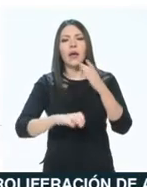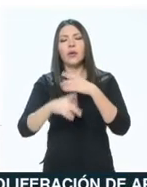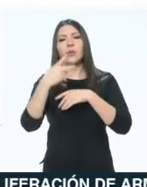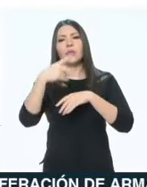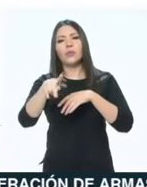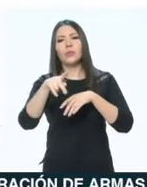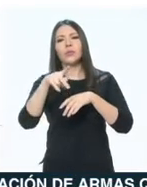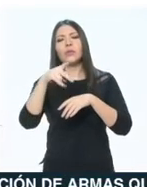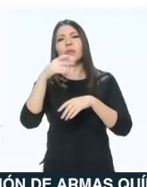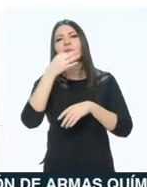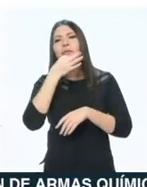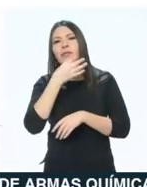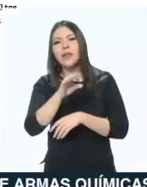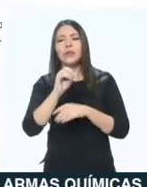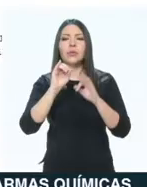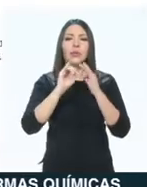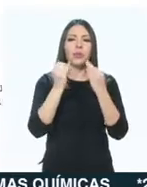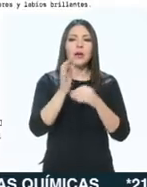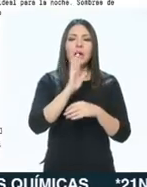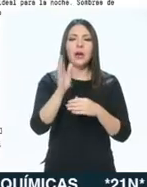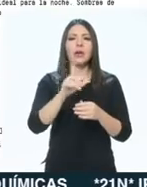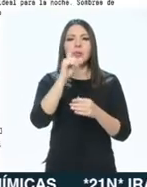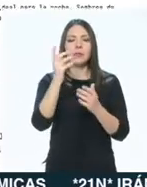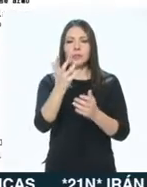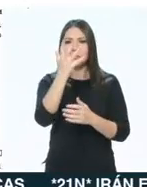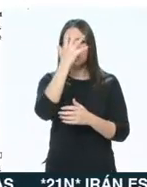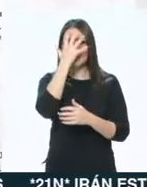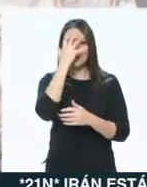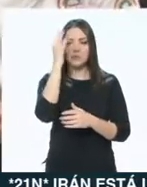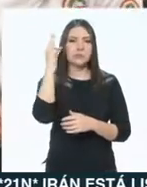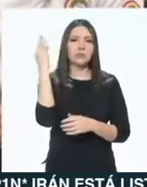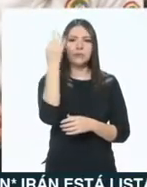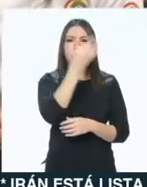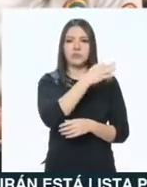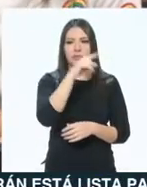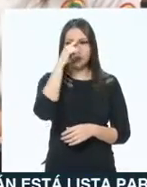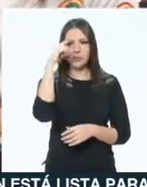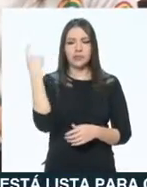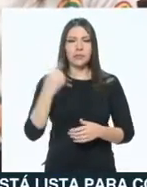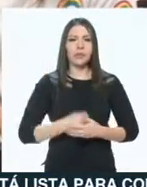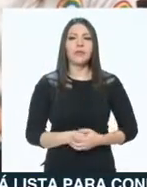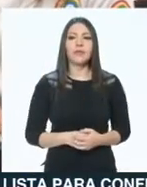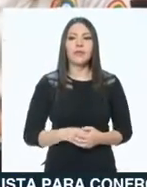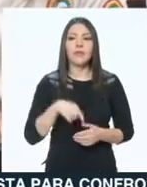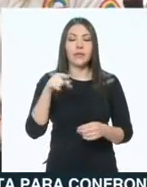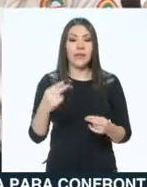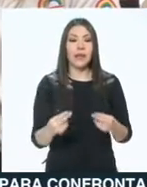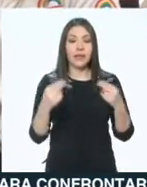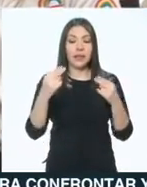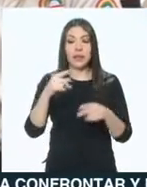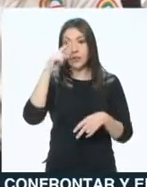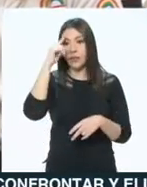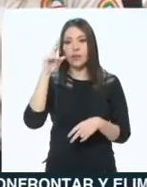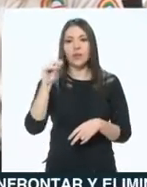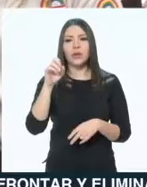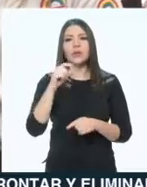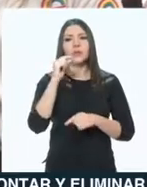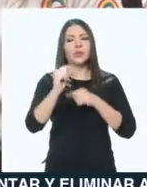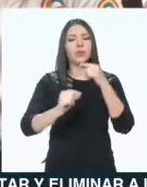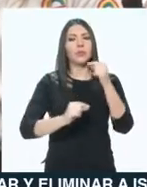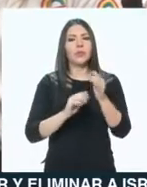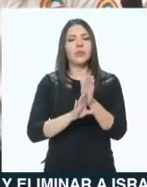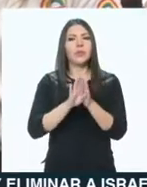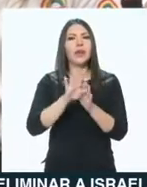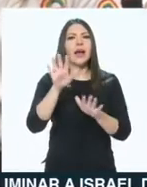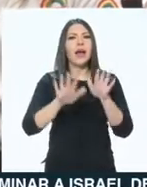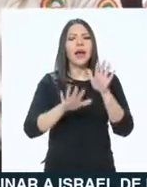del evento, ya te pones la mascarilla. Increíble. Ser emprendedor no es fácil y estás en esta etapa pues de crecimiento. ¿Cuáles son esos obstáculos